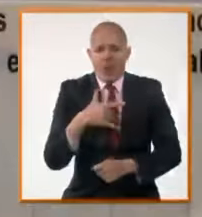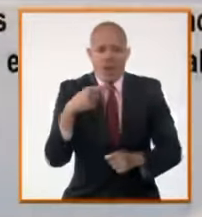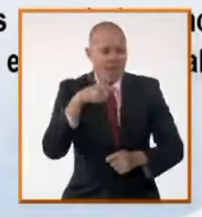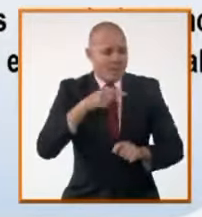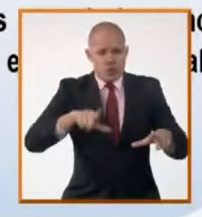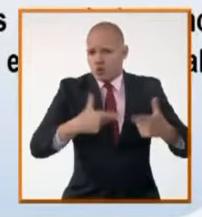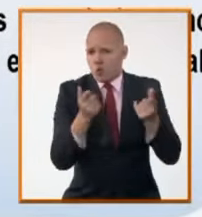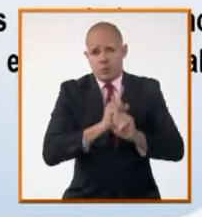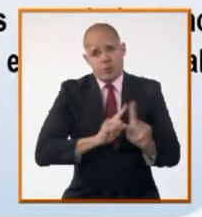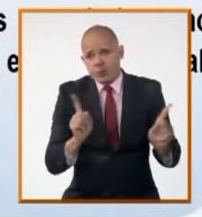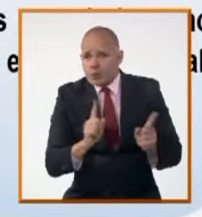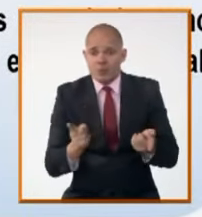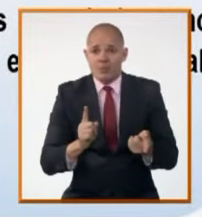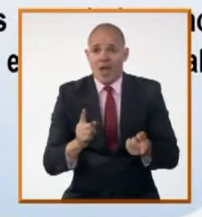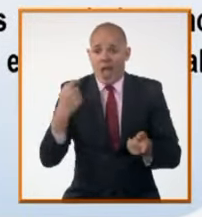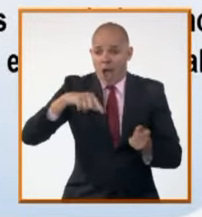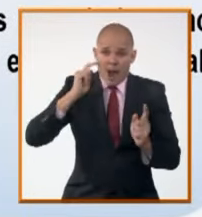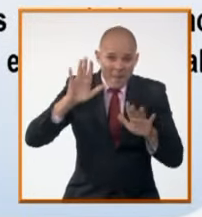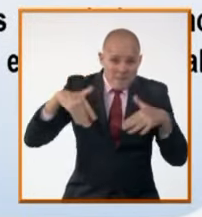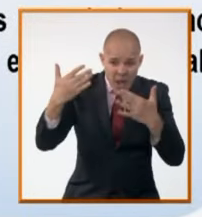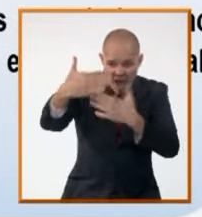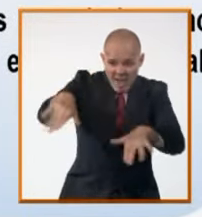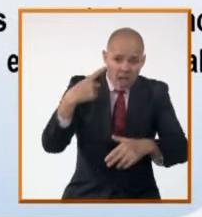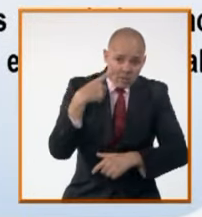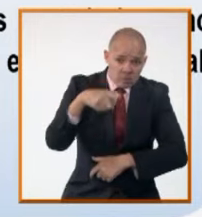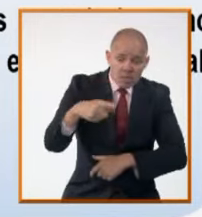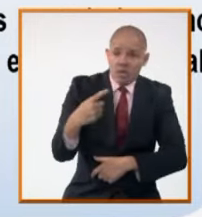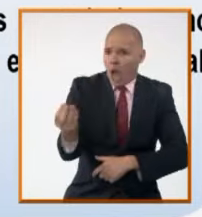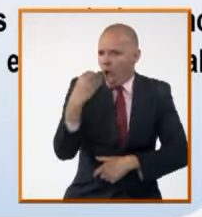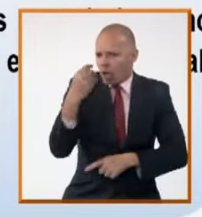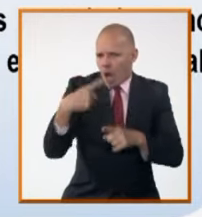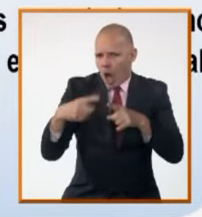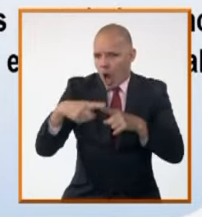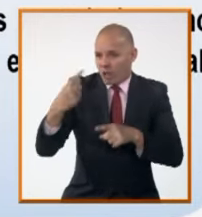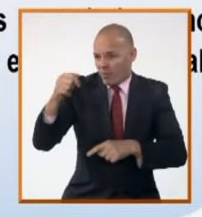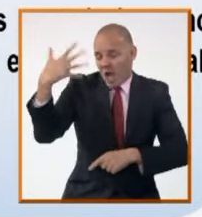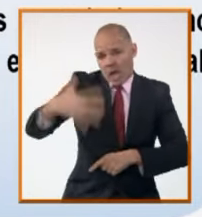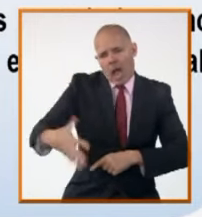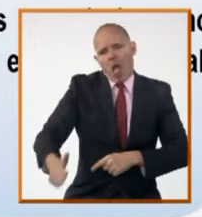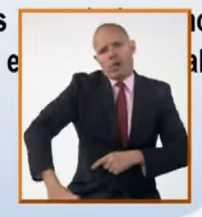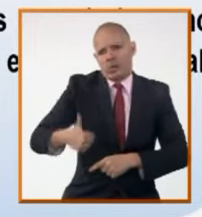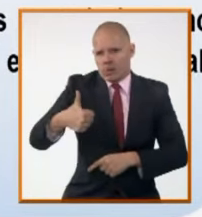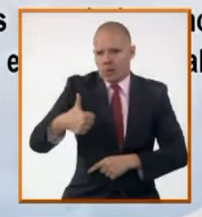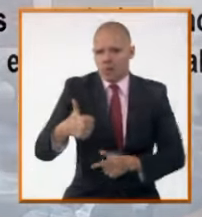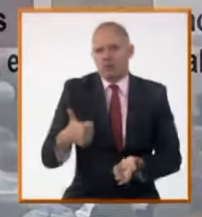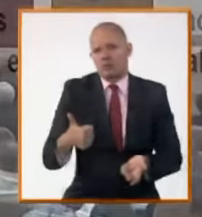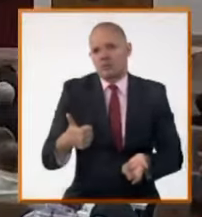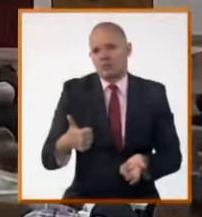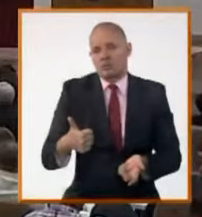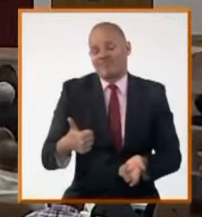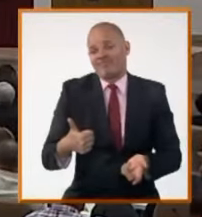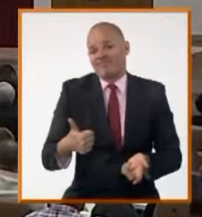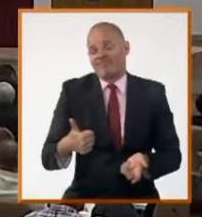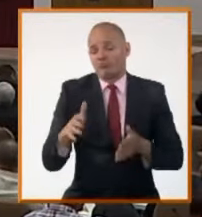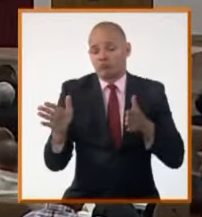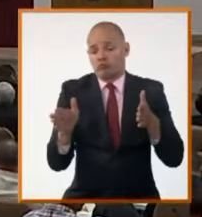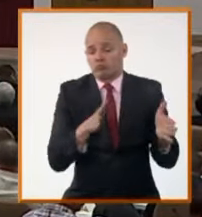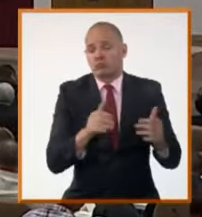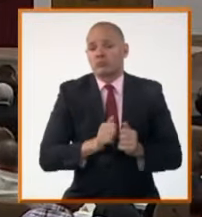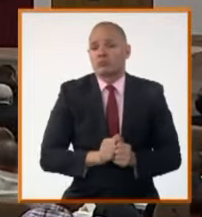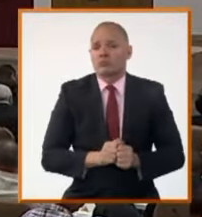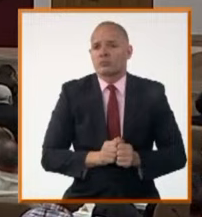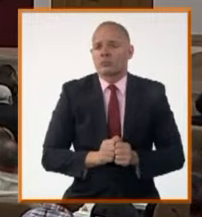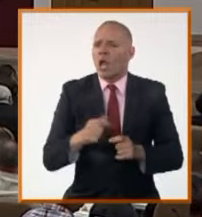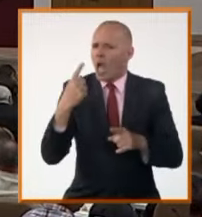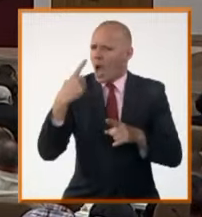las utilidades y también el pago por resultado a sus trabajadores. No se ha logrado la efectiva